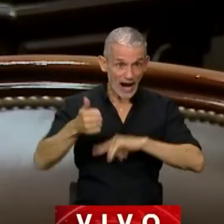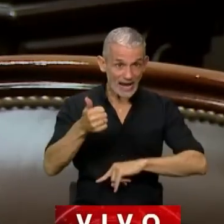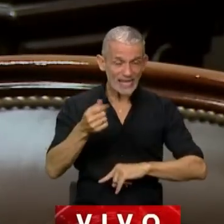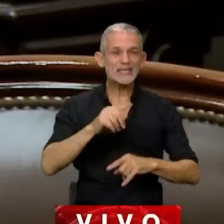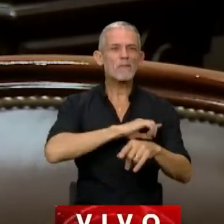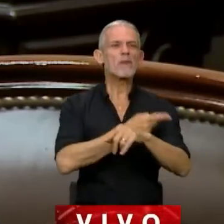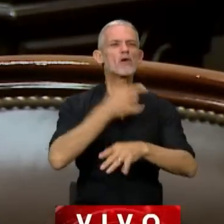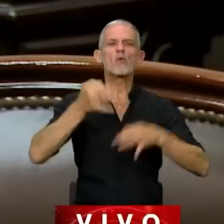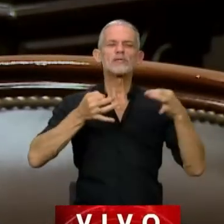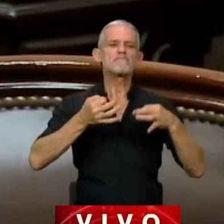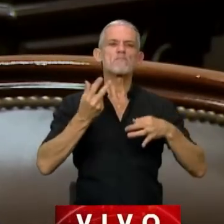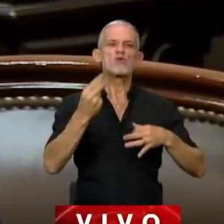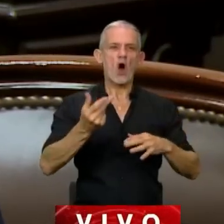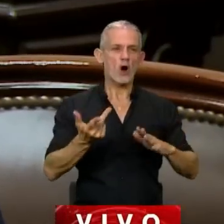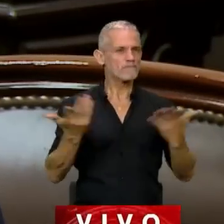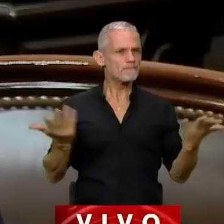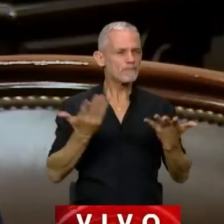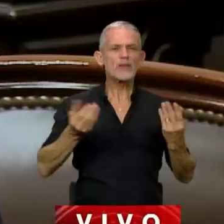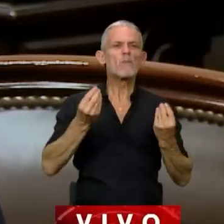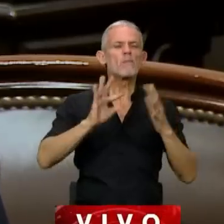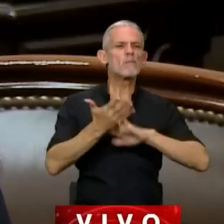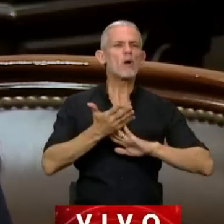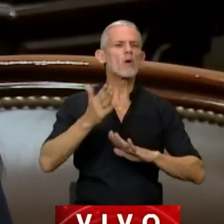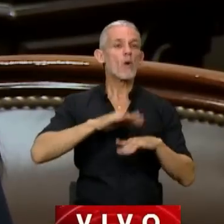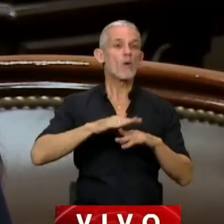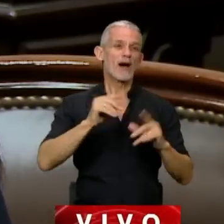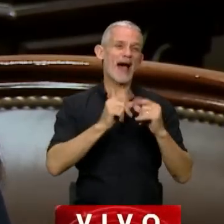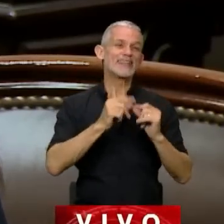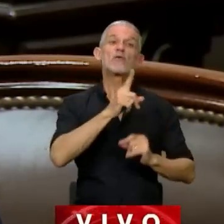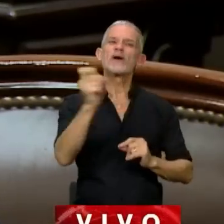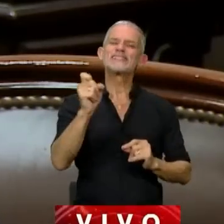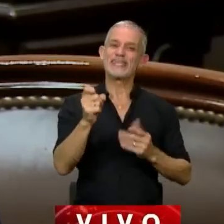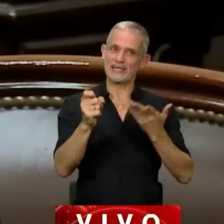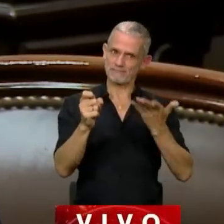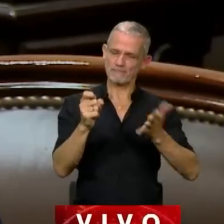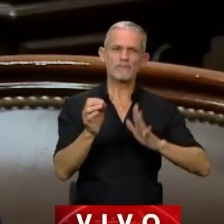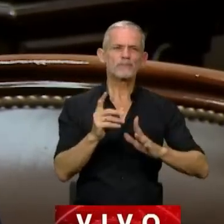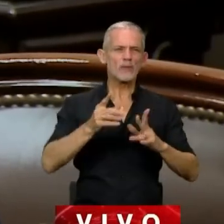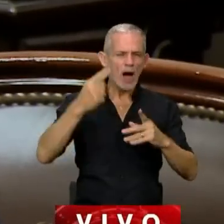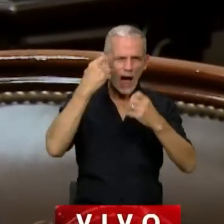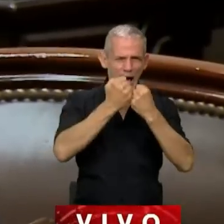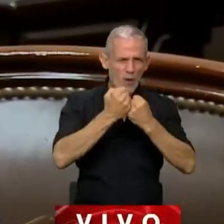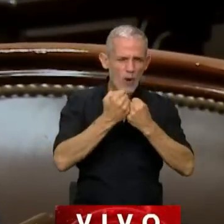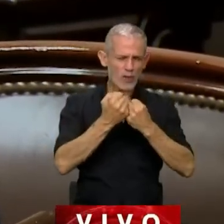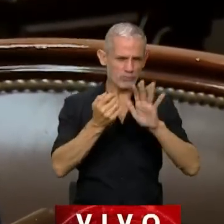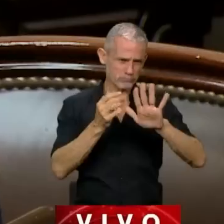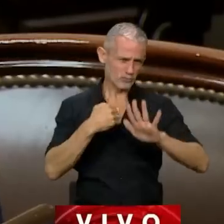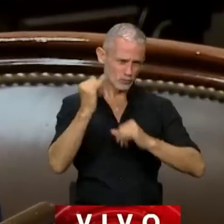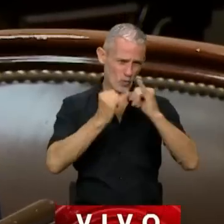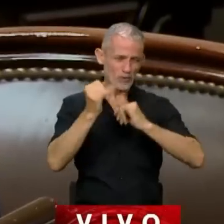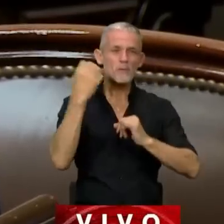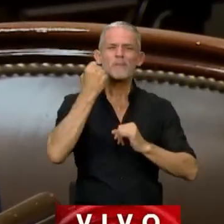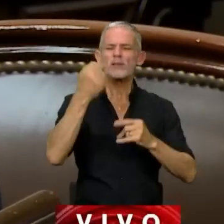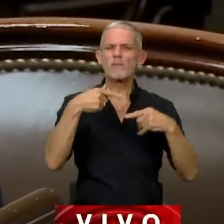ganancias para el Poder Judicial y lo hizo sobre la base del artículo 100. Lo interesante de la acordada, lo que quiero remarcar